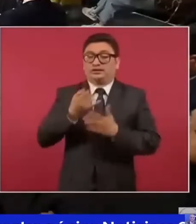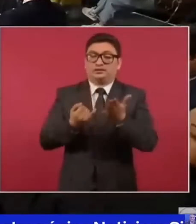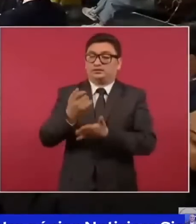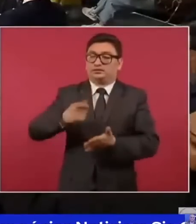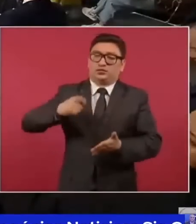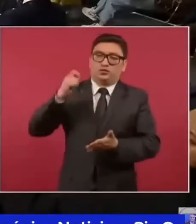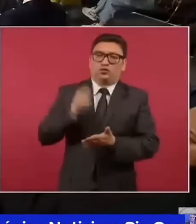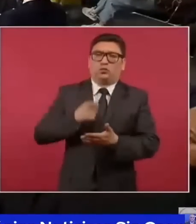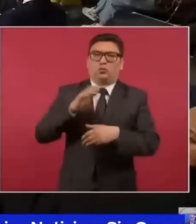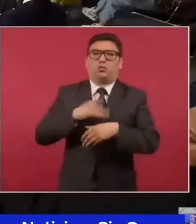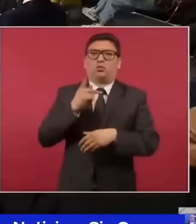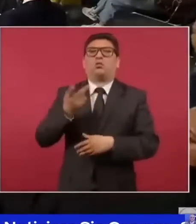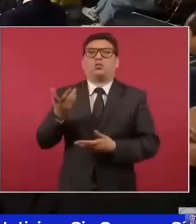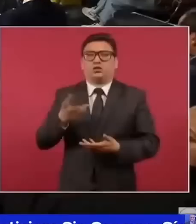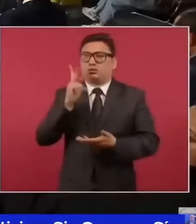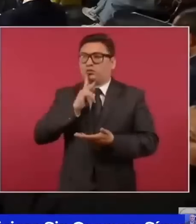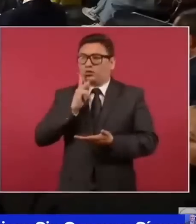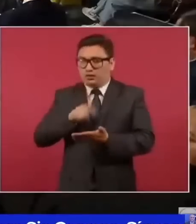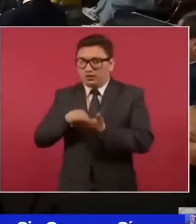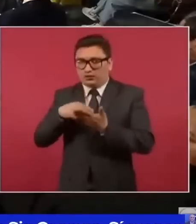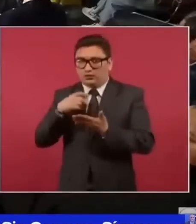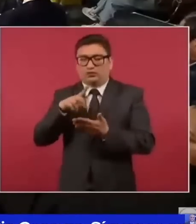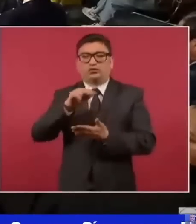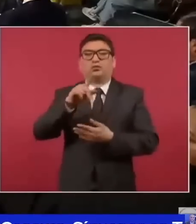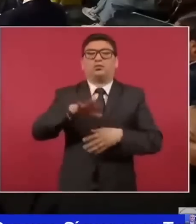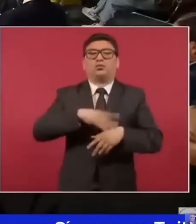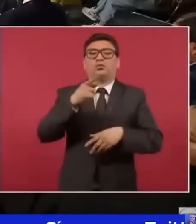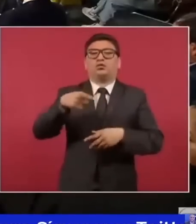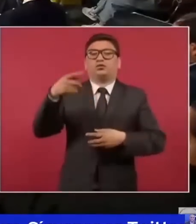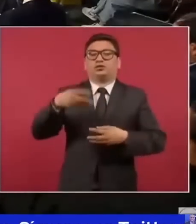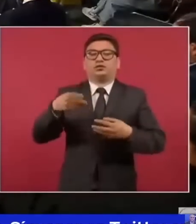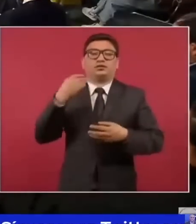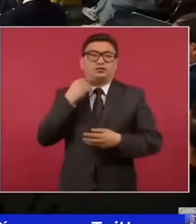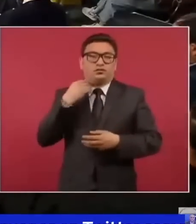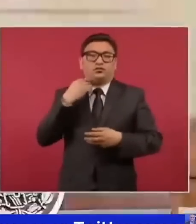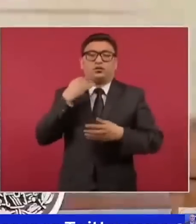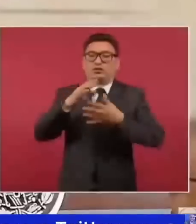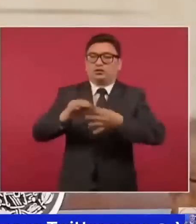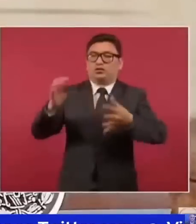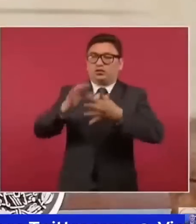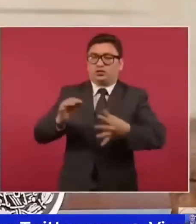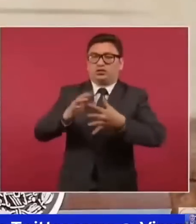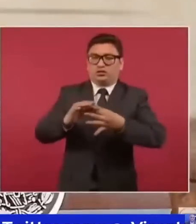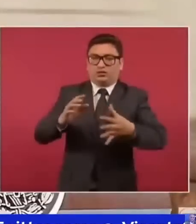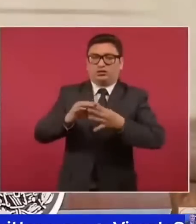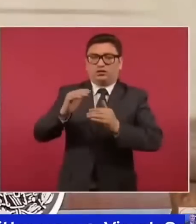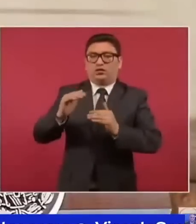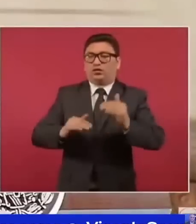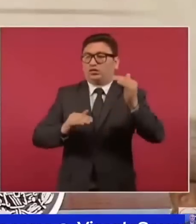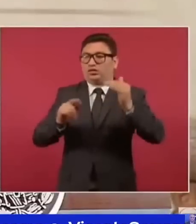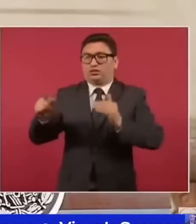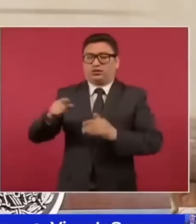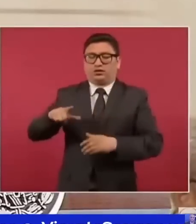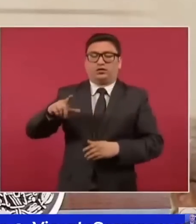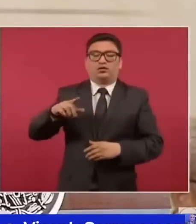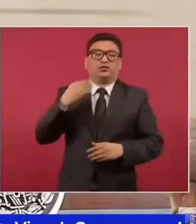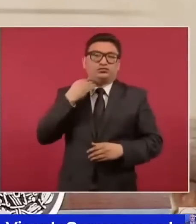partir de las pruebas, sino porque la narrativa de los fiscales superó a la de la defensa. Eso me